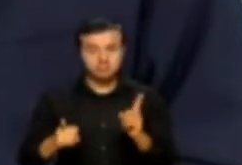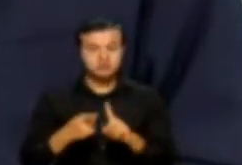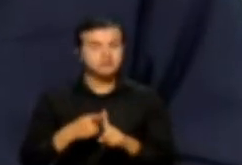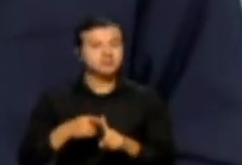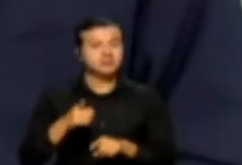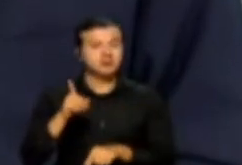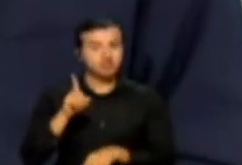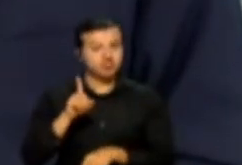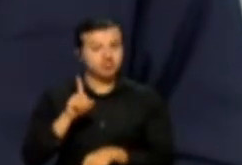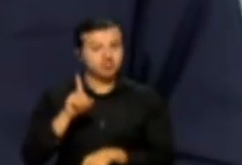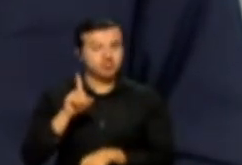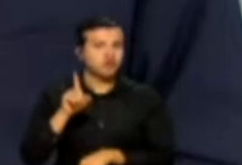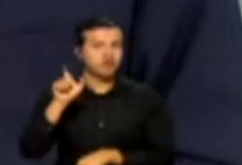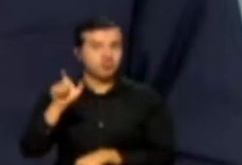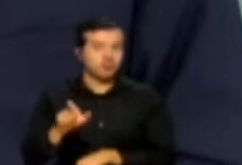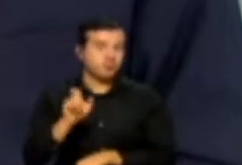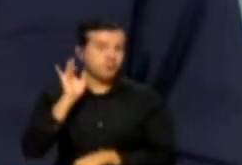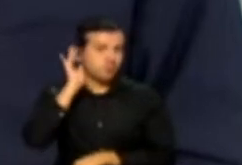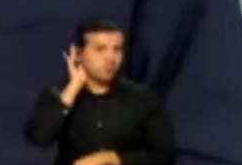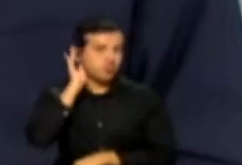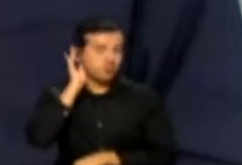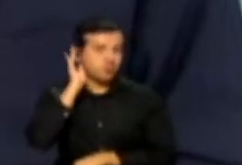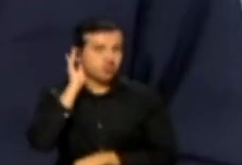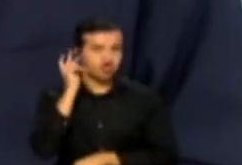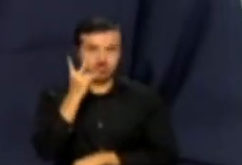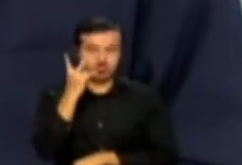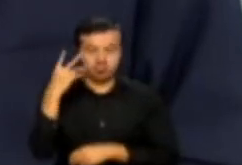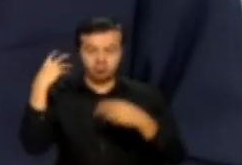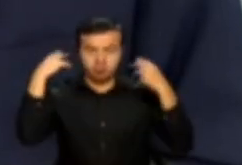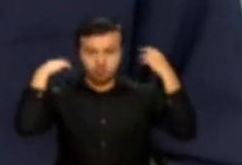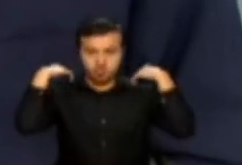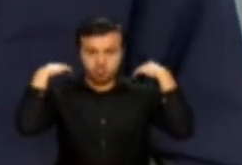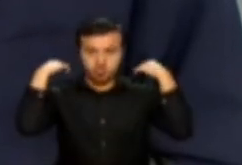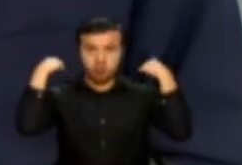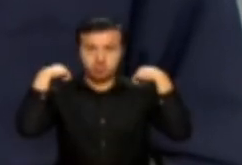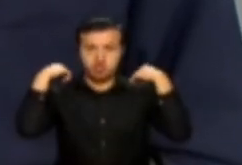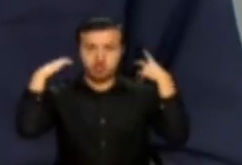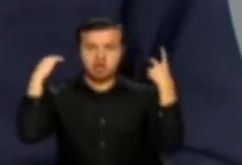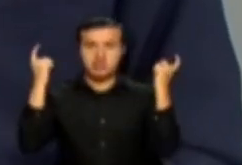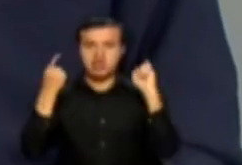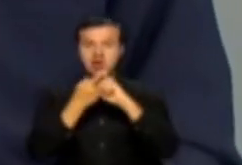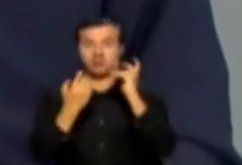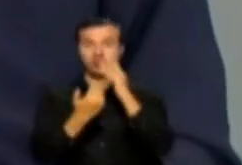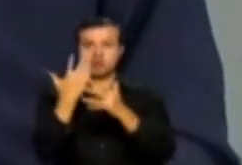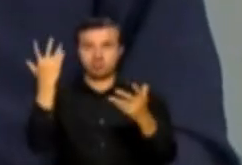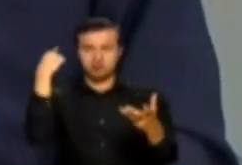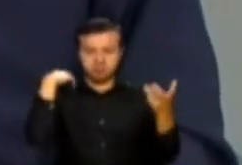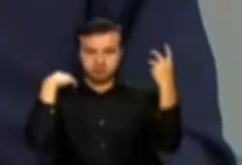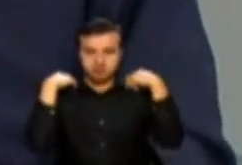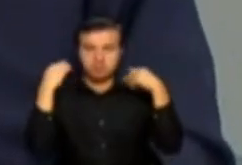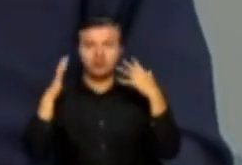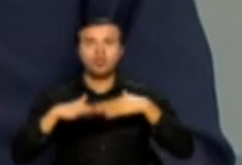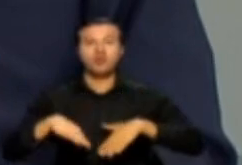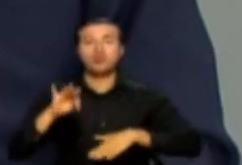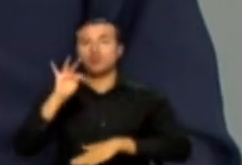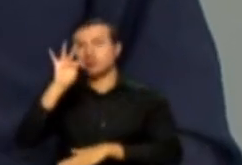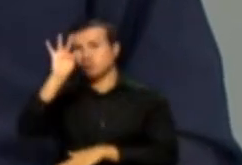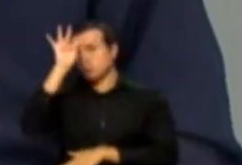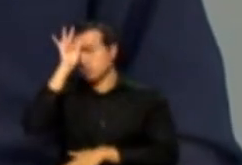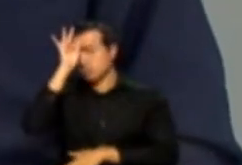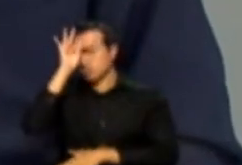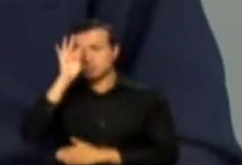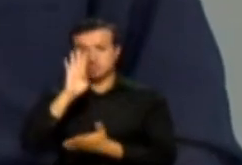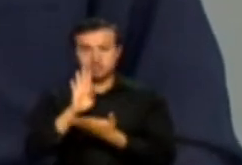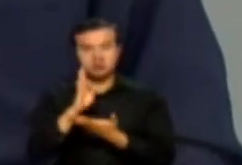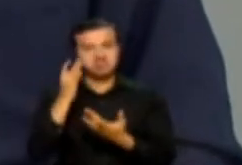que recibió un trasplante bipulmonar la intervención se realizó en el hospital carlos andrade marín y